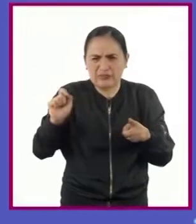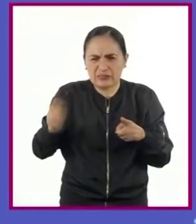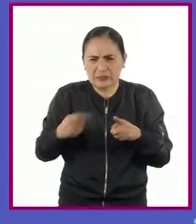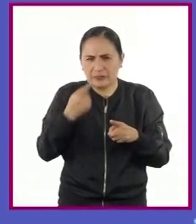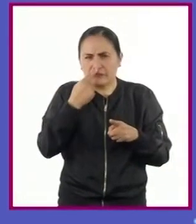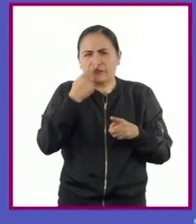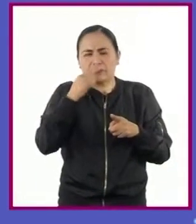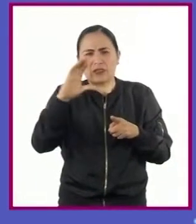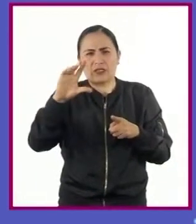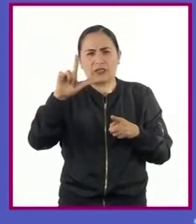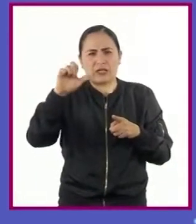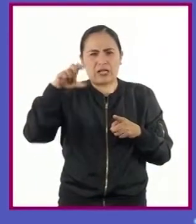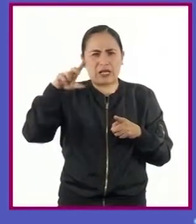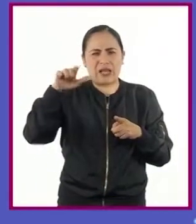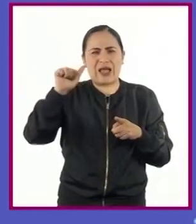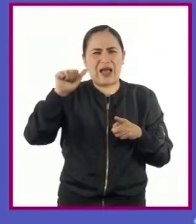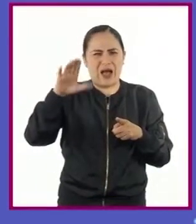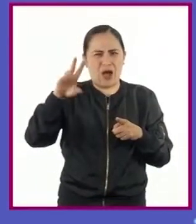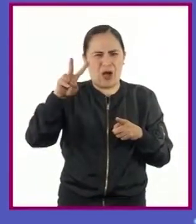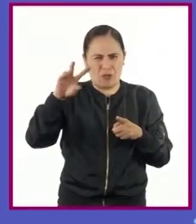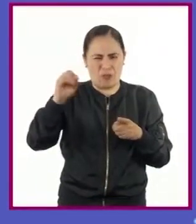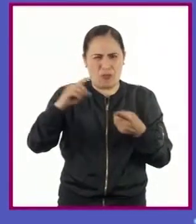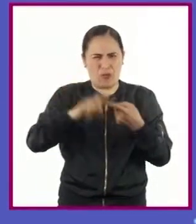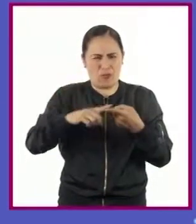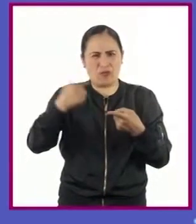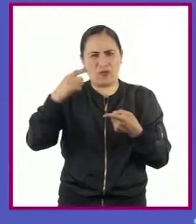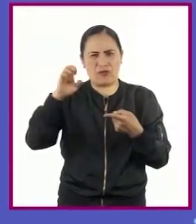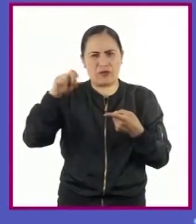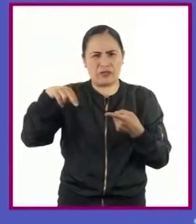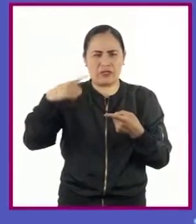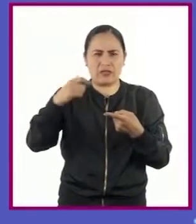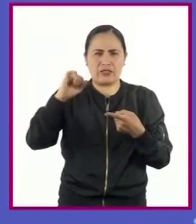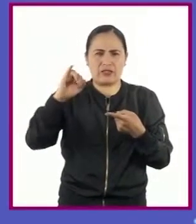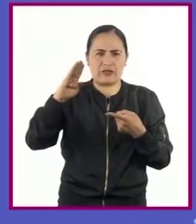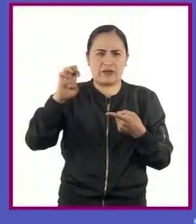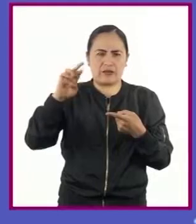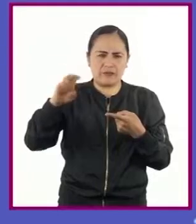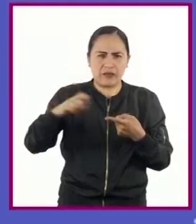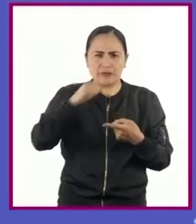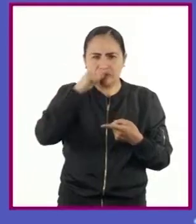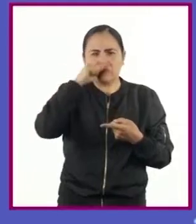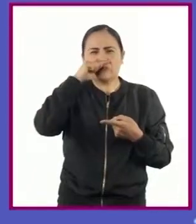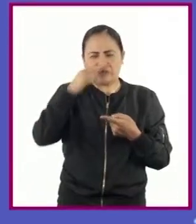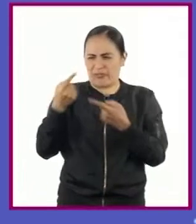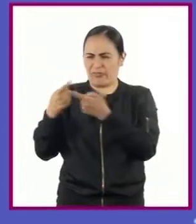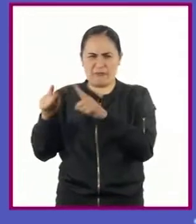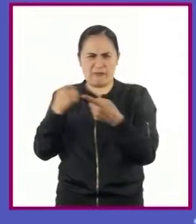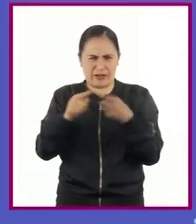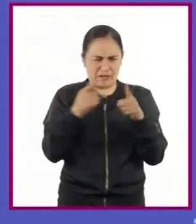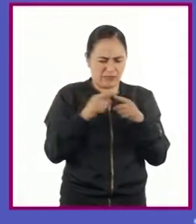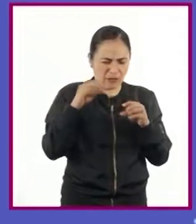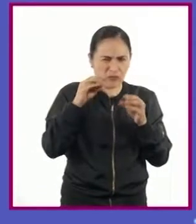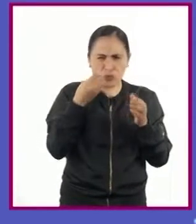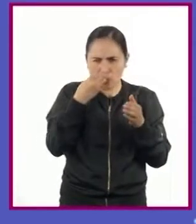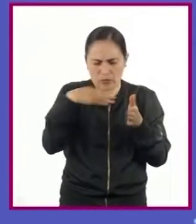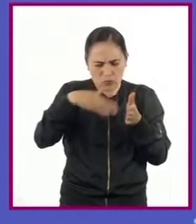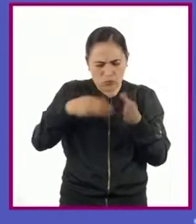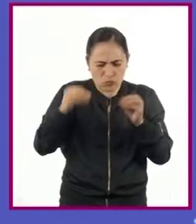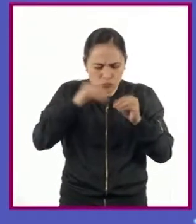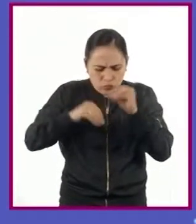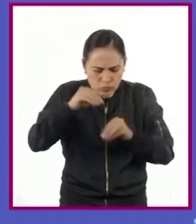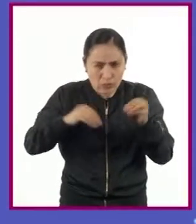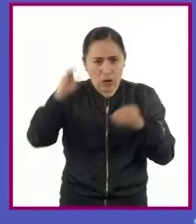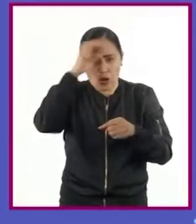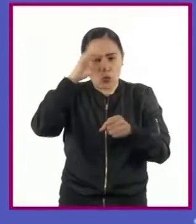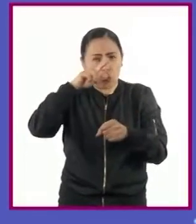de olor, pimienta, cardamomo, jengibre, canela, cúrcuma, entre otras. Entre los aportes de la cultura